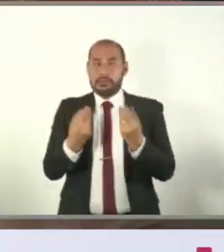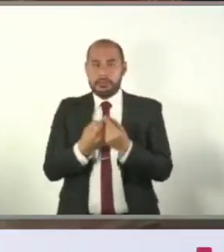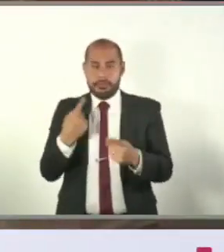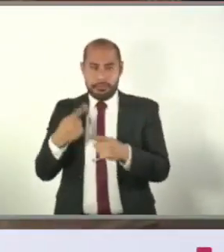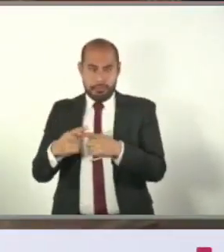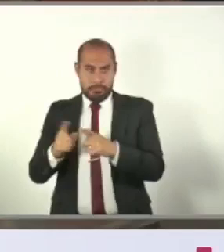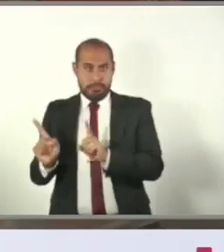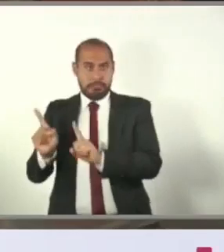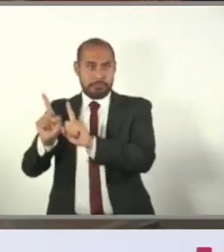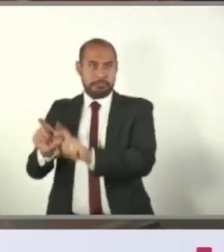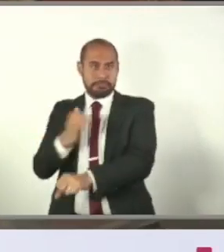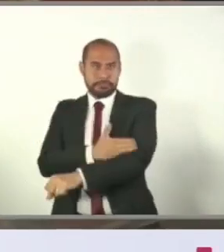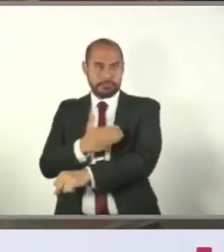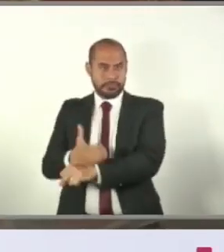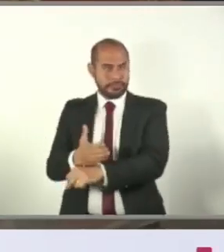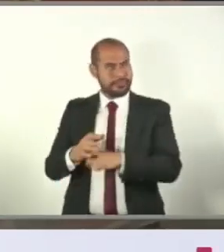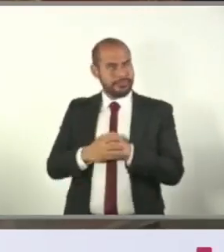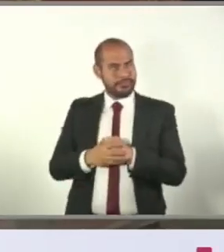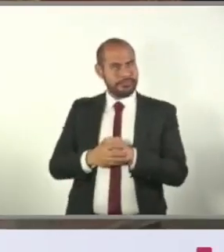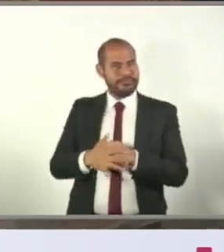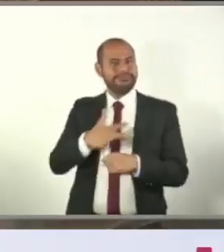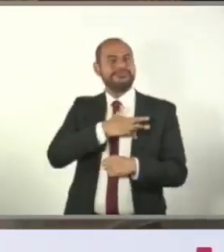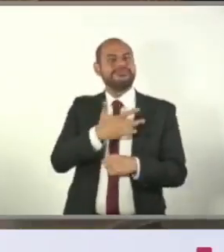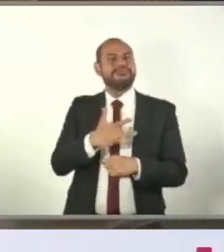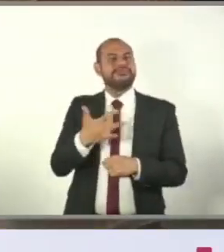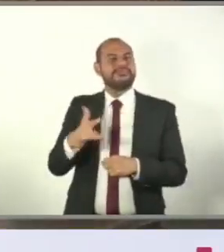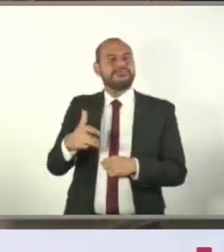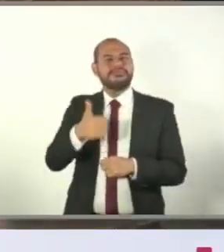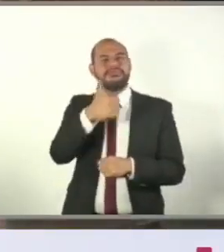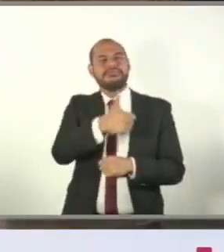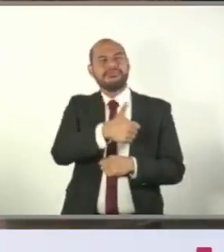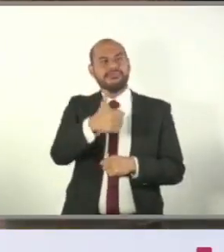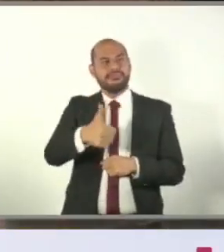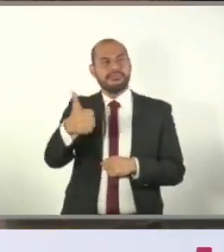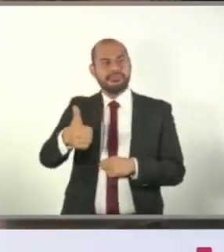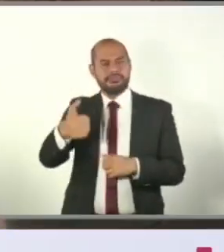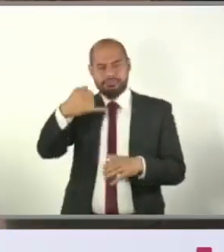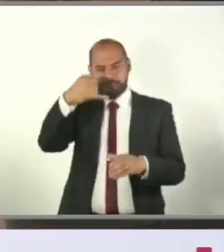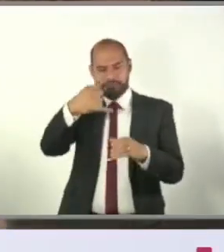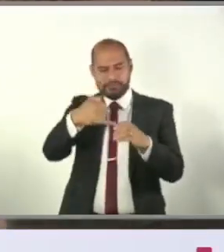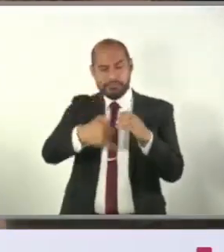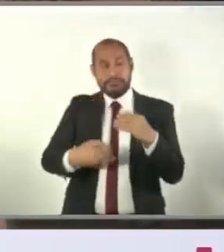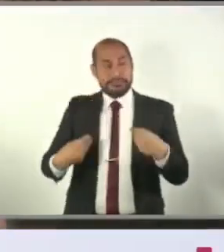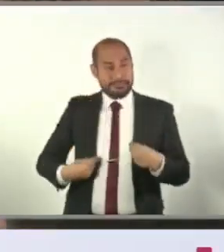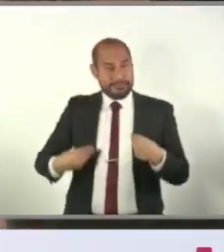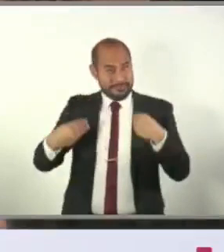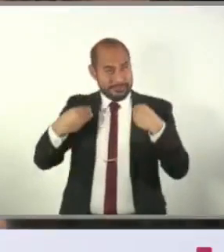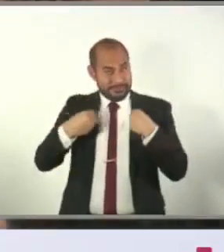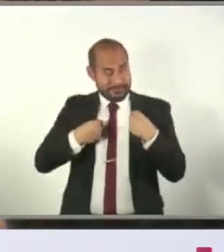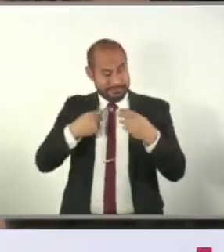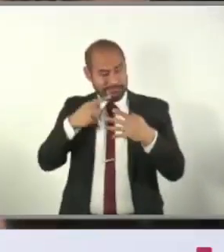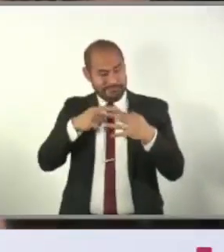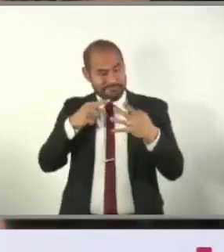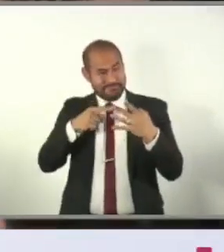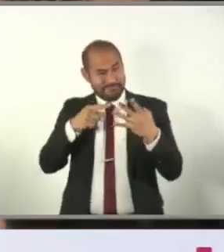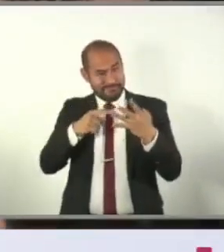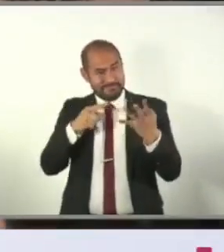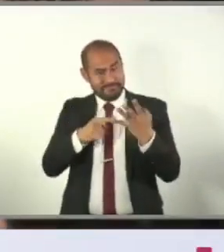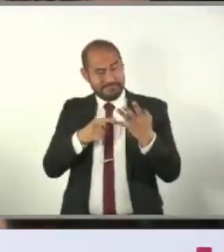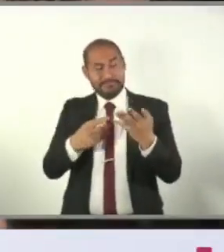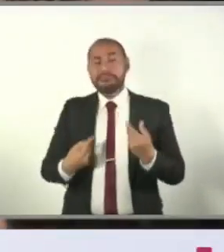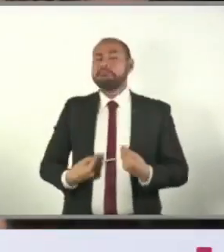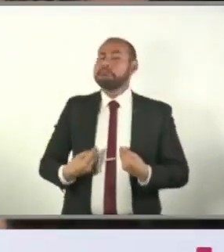quedar. Enamórate de cada uno de los detalles de la vida y